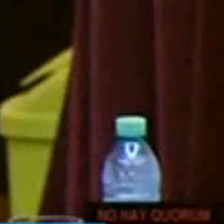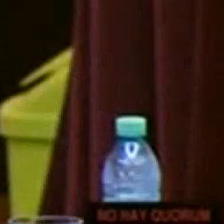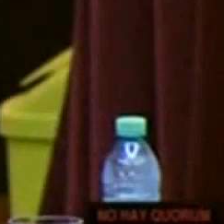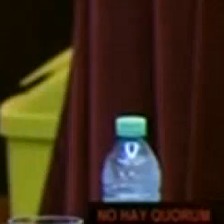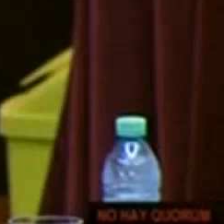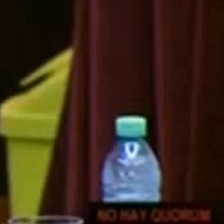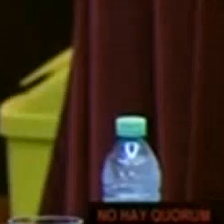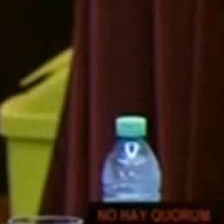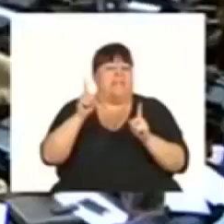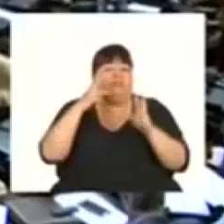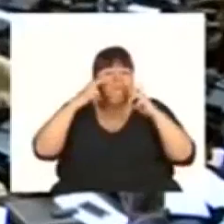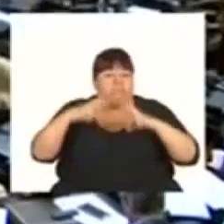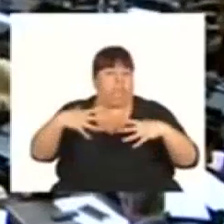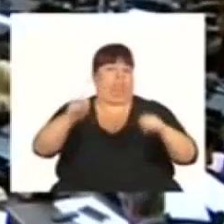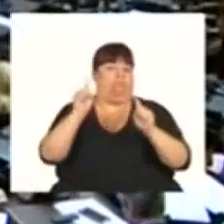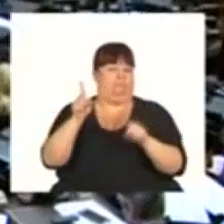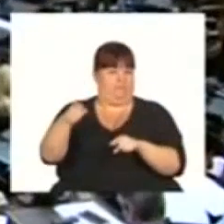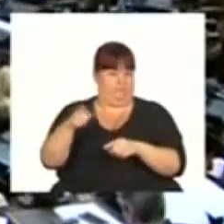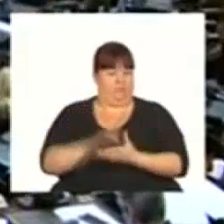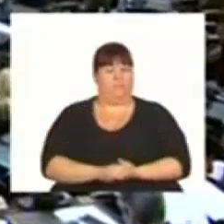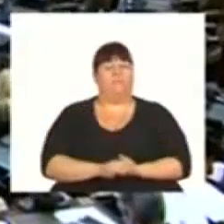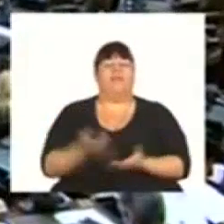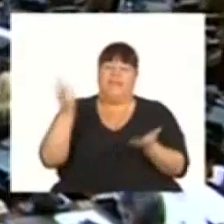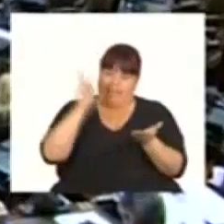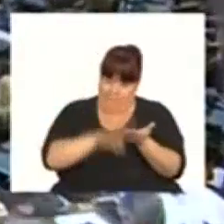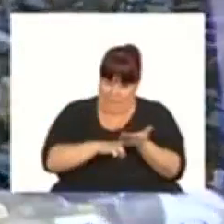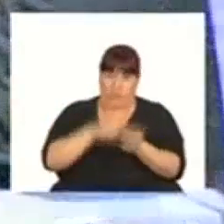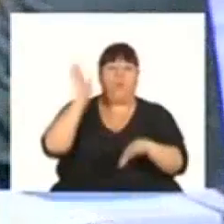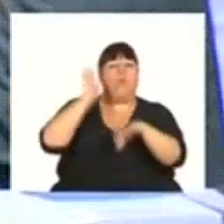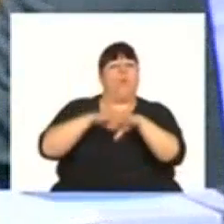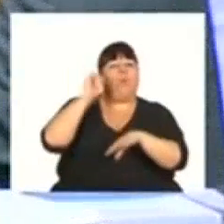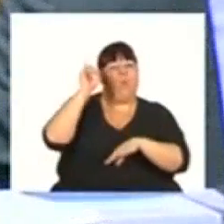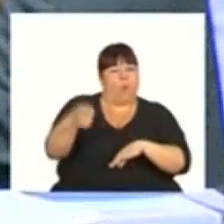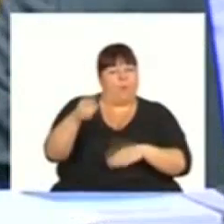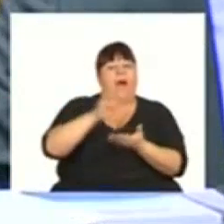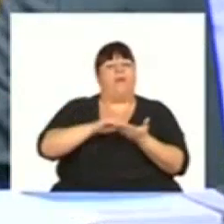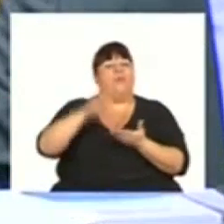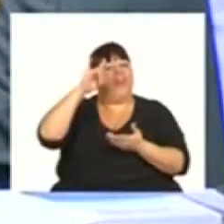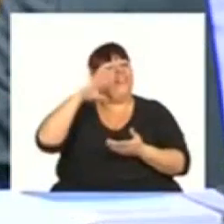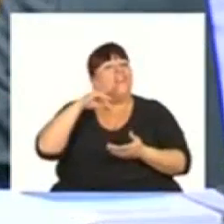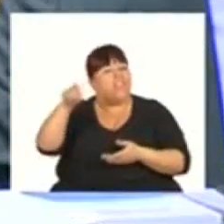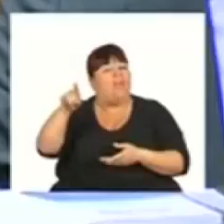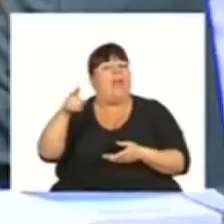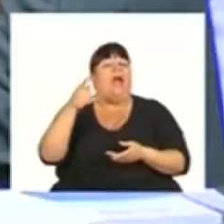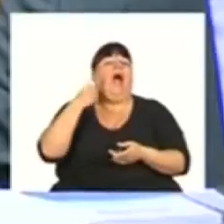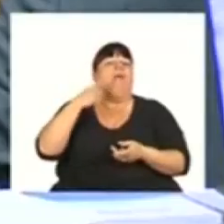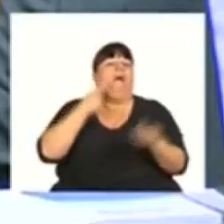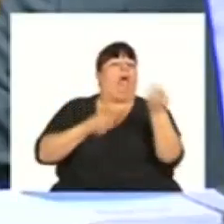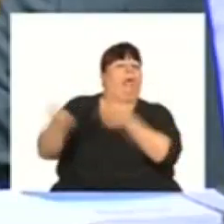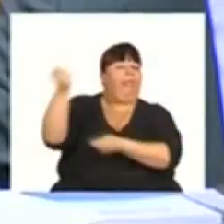del diputado julio de vido reiteró se imputa al diputado debido a haber distraído